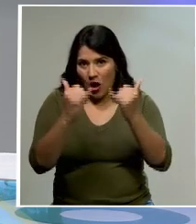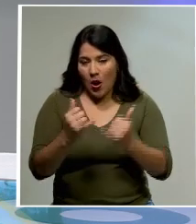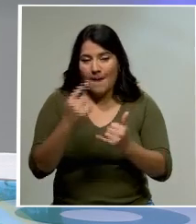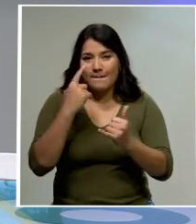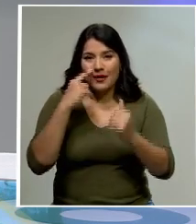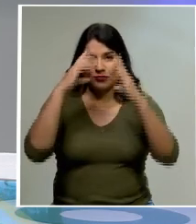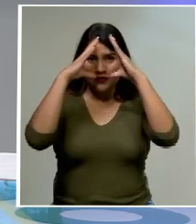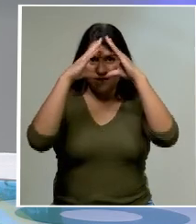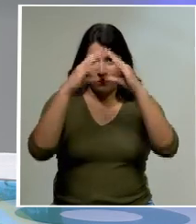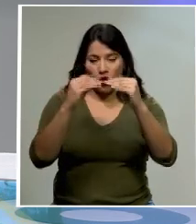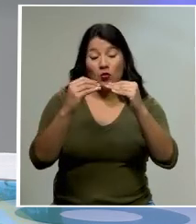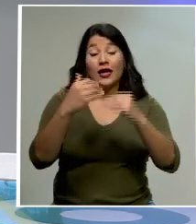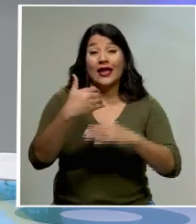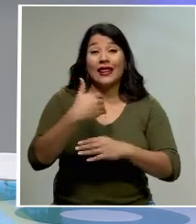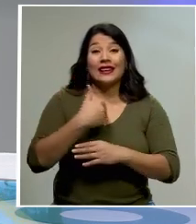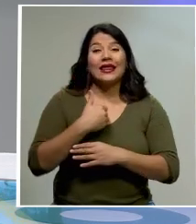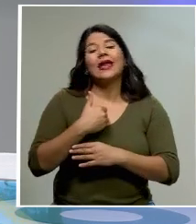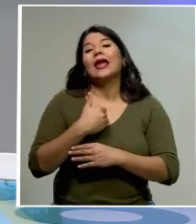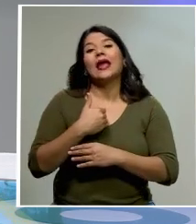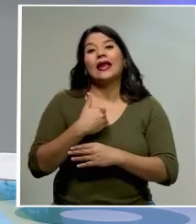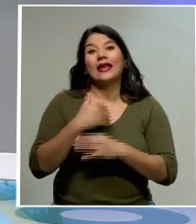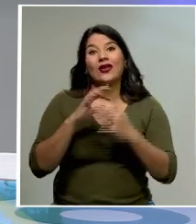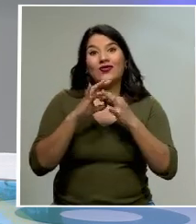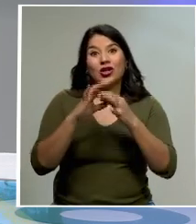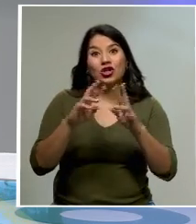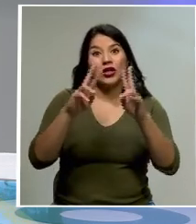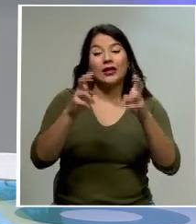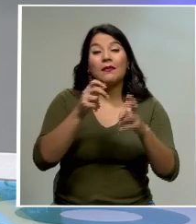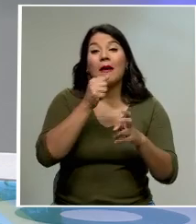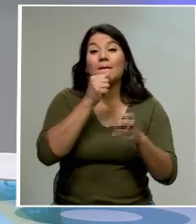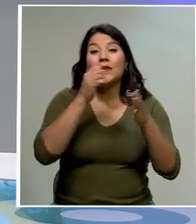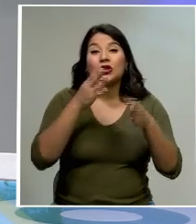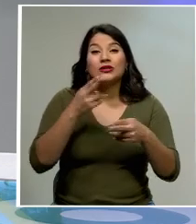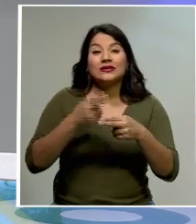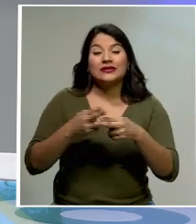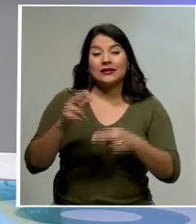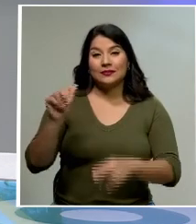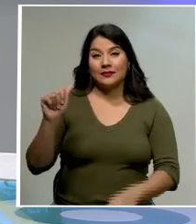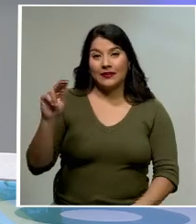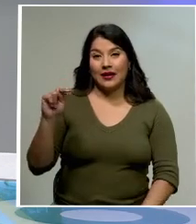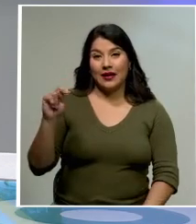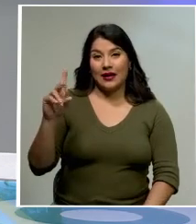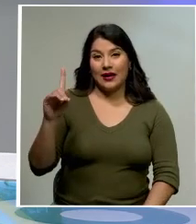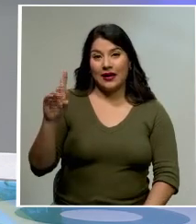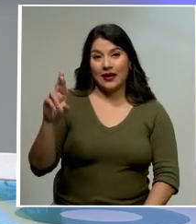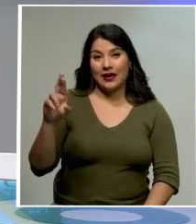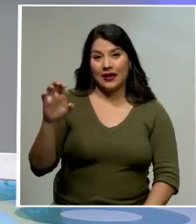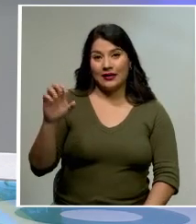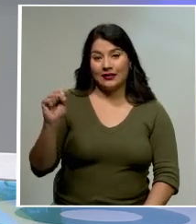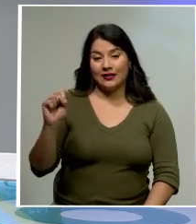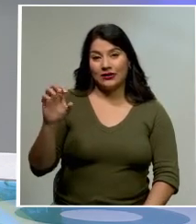la información que nos preparó sobre este tema el periodista Andrés Ortiz.